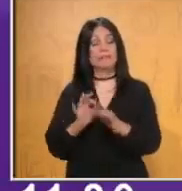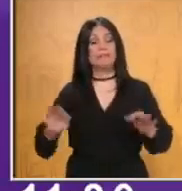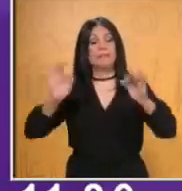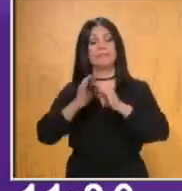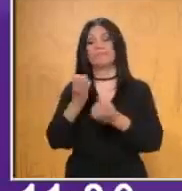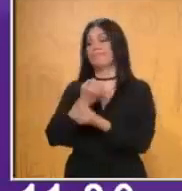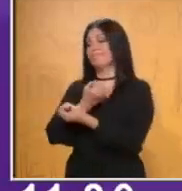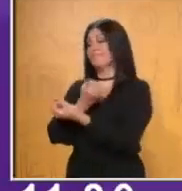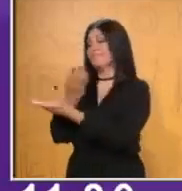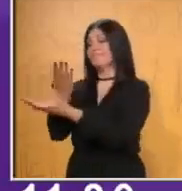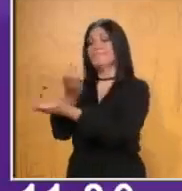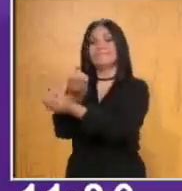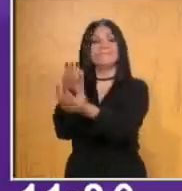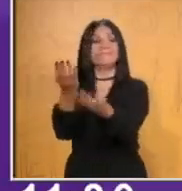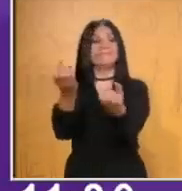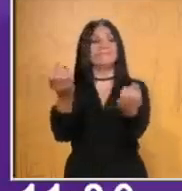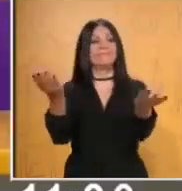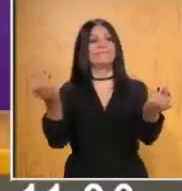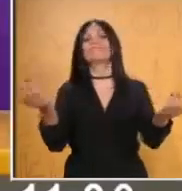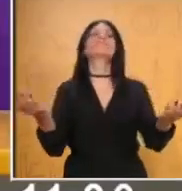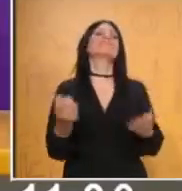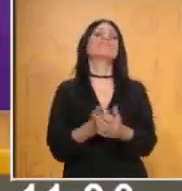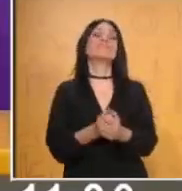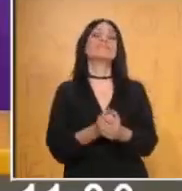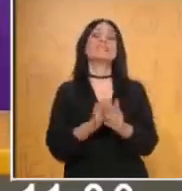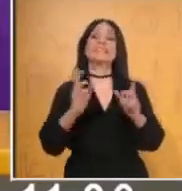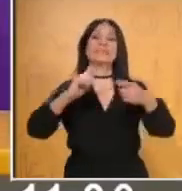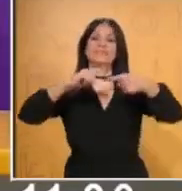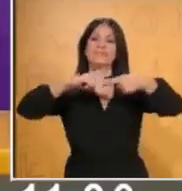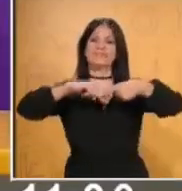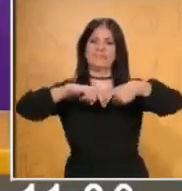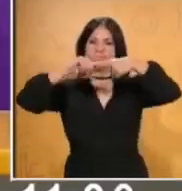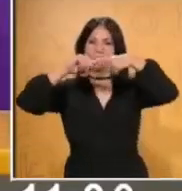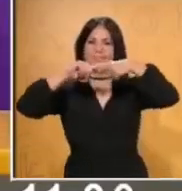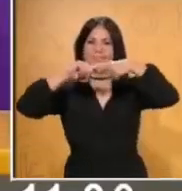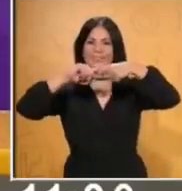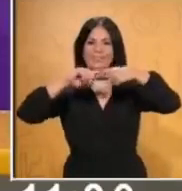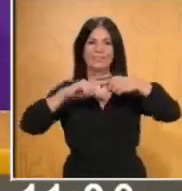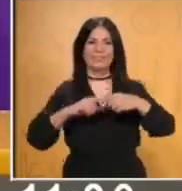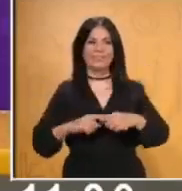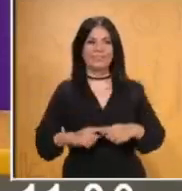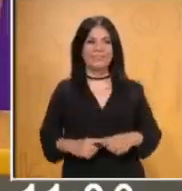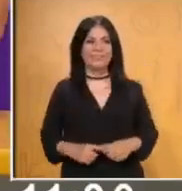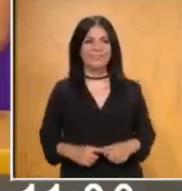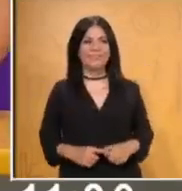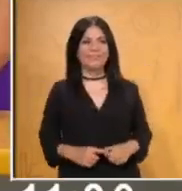cuarto. Nos despedimos y mandamos a un corte. Muchas gracias, amiguitos.